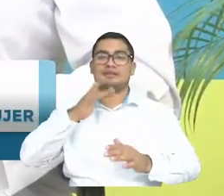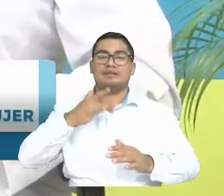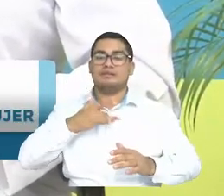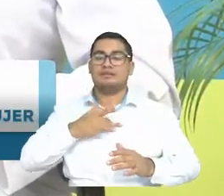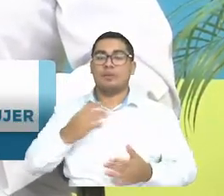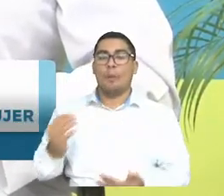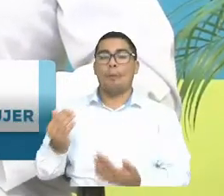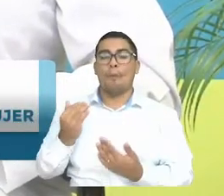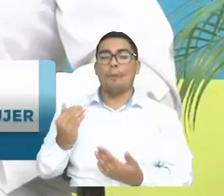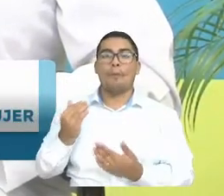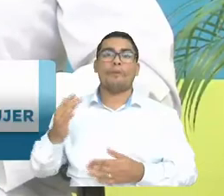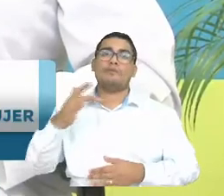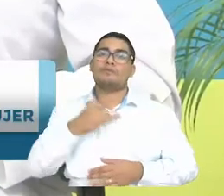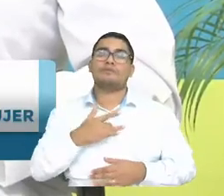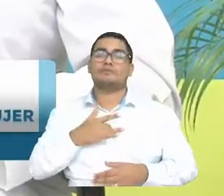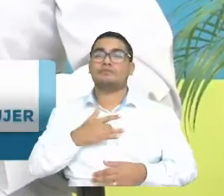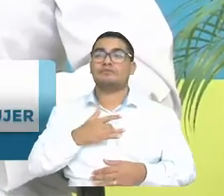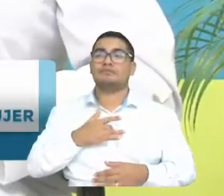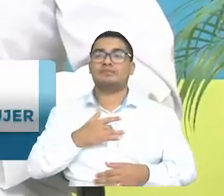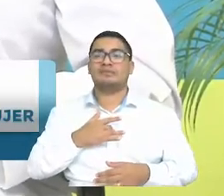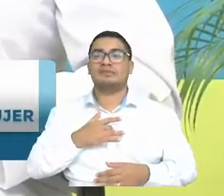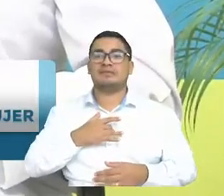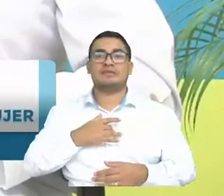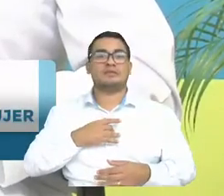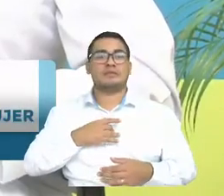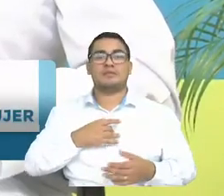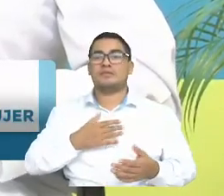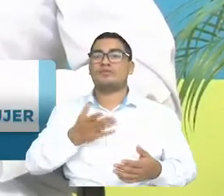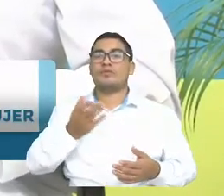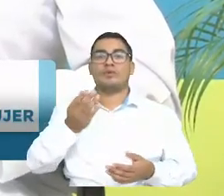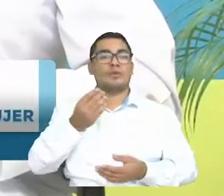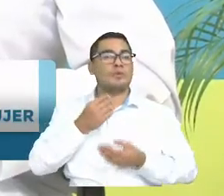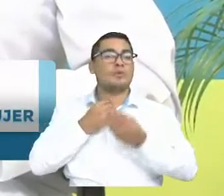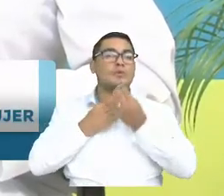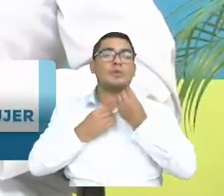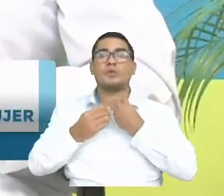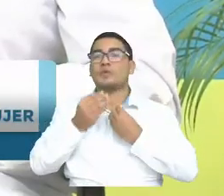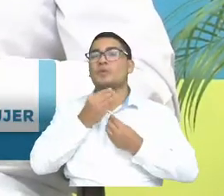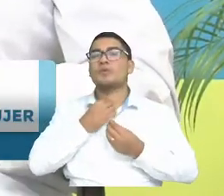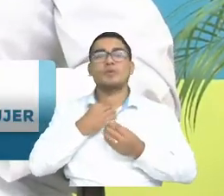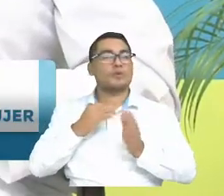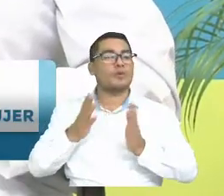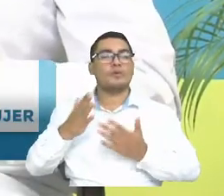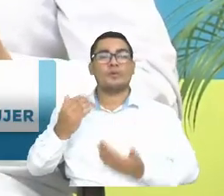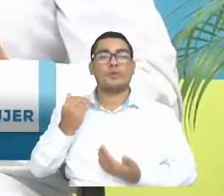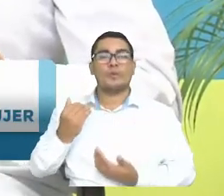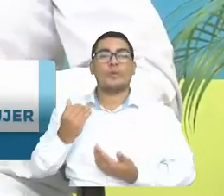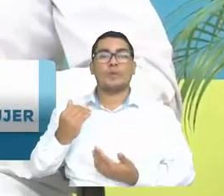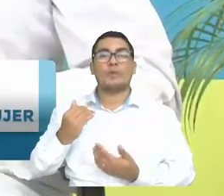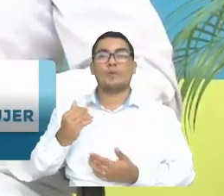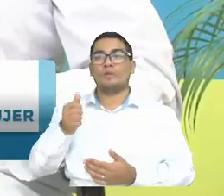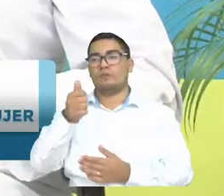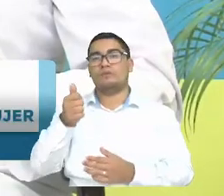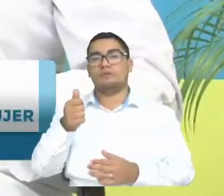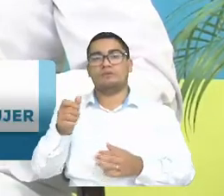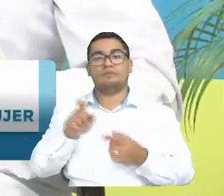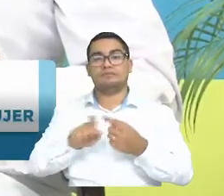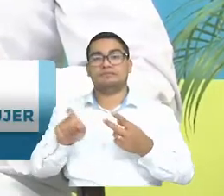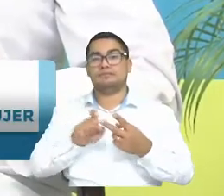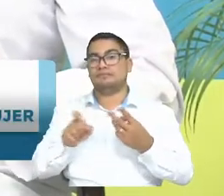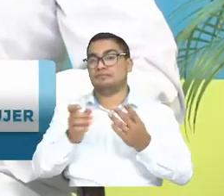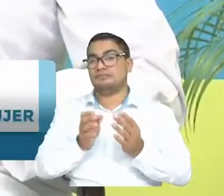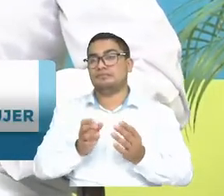que el niño tiene que consumir, ¿verdad?, durante sus antes de sus seis meses de vida primordiales.